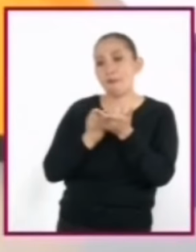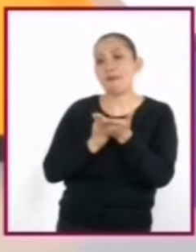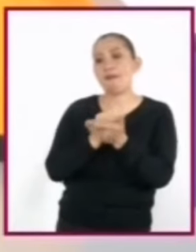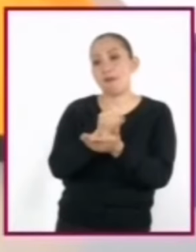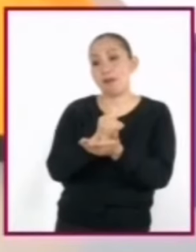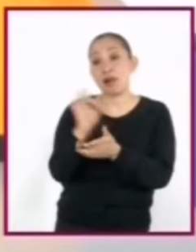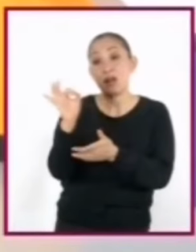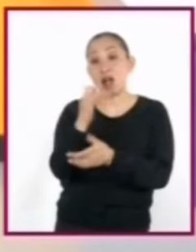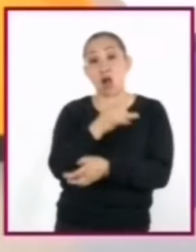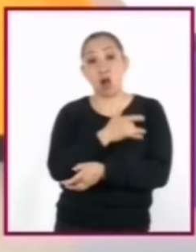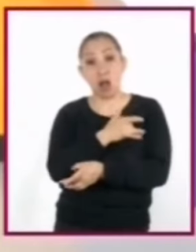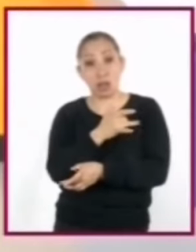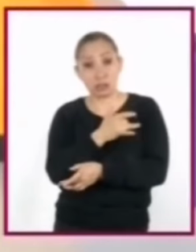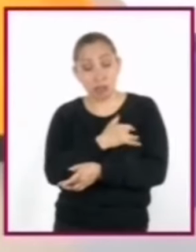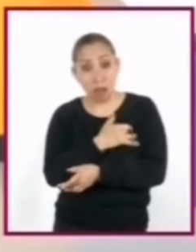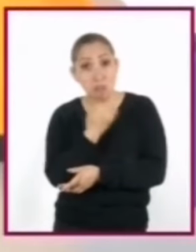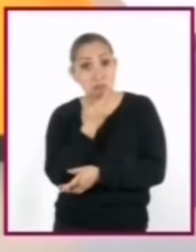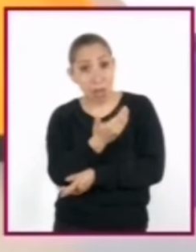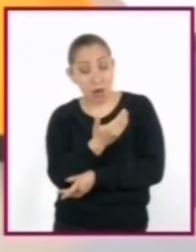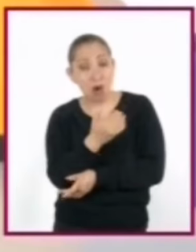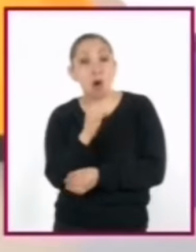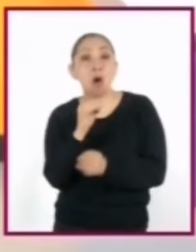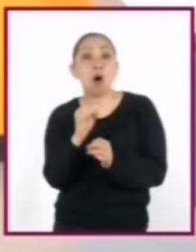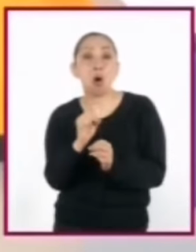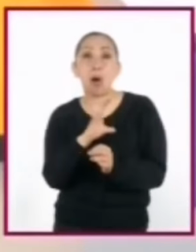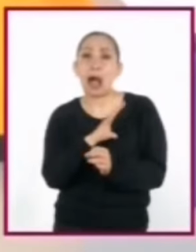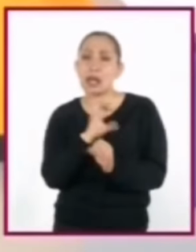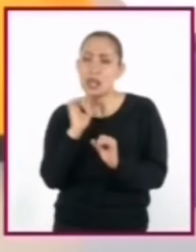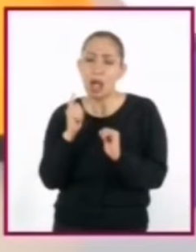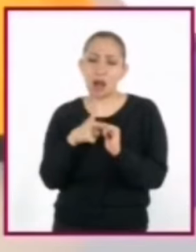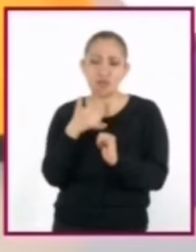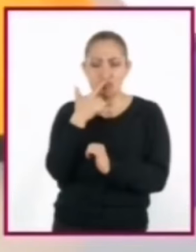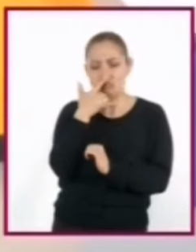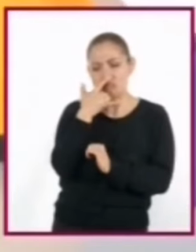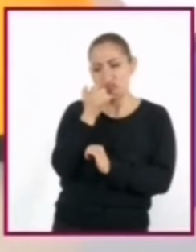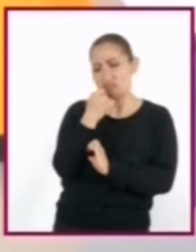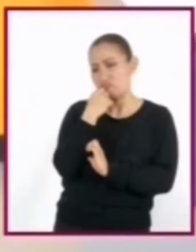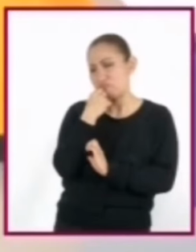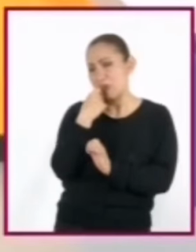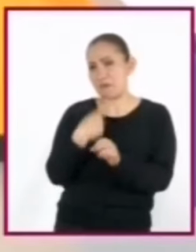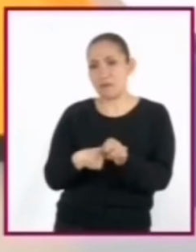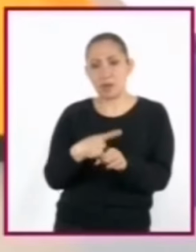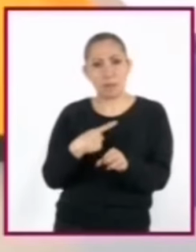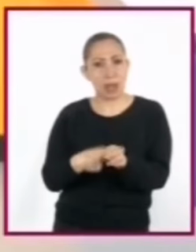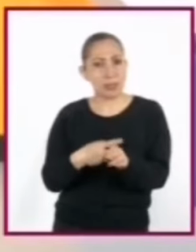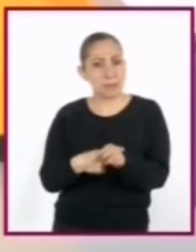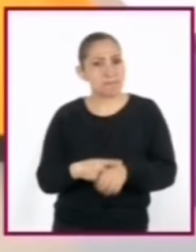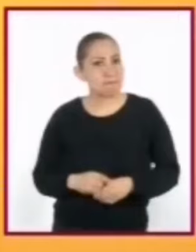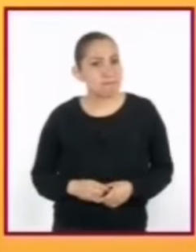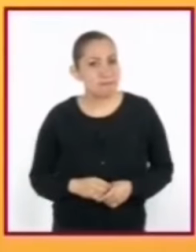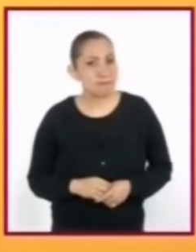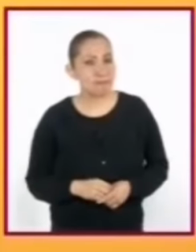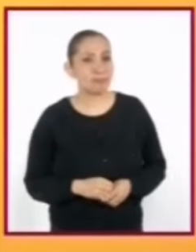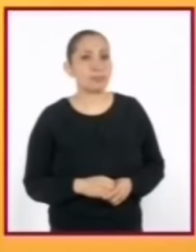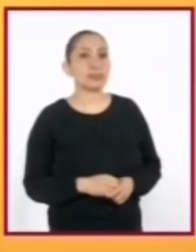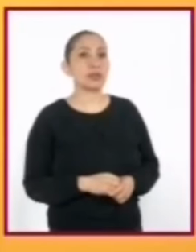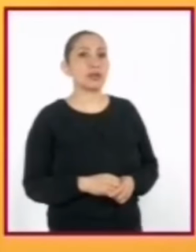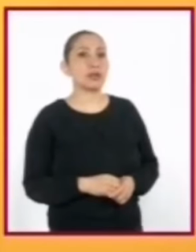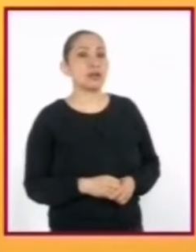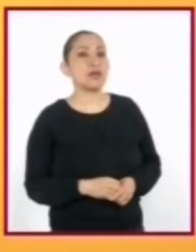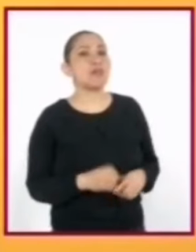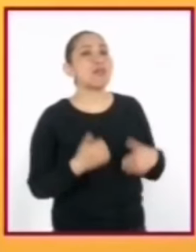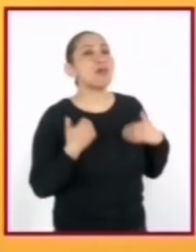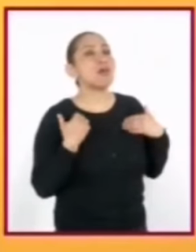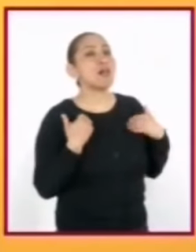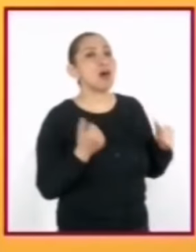determine si tu corazón está sano o existen indicios de alguna alteración cardíaca.